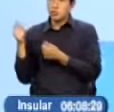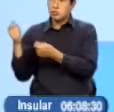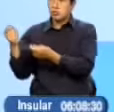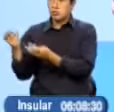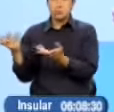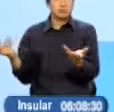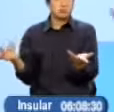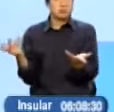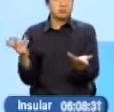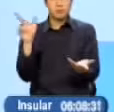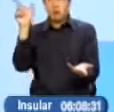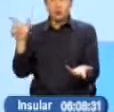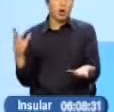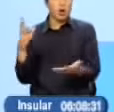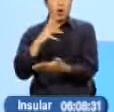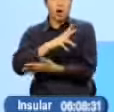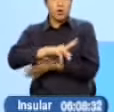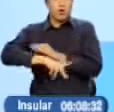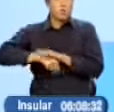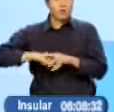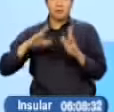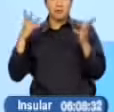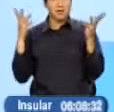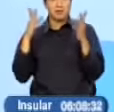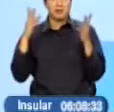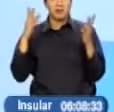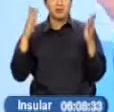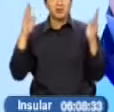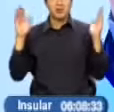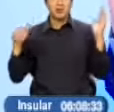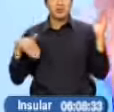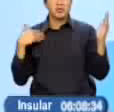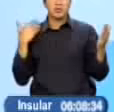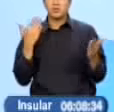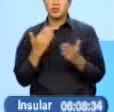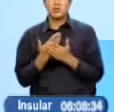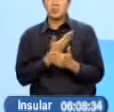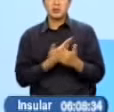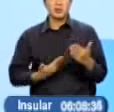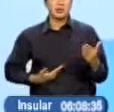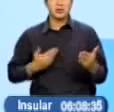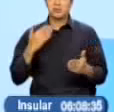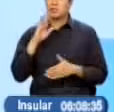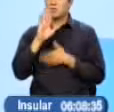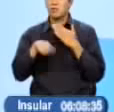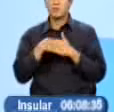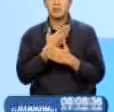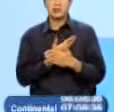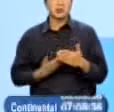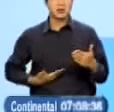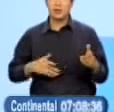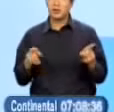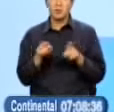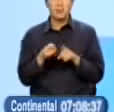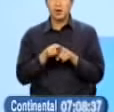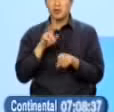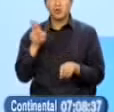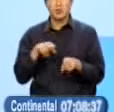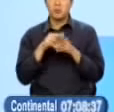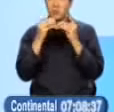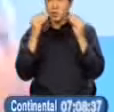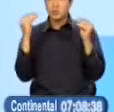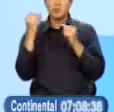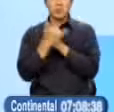esto bueno me dio el medio planeta me dio jefe a la mitad de los jefes de estado el frente debería estar destruido porque es algo muy común en muchos